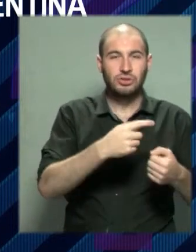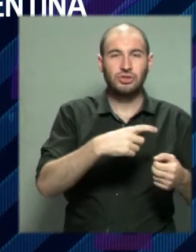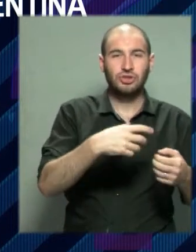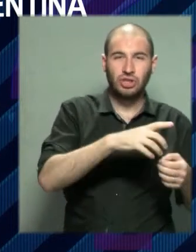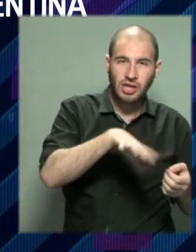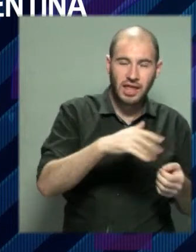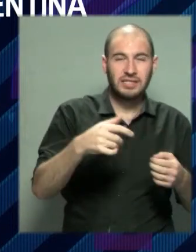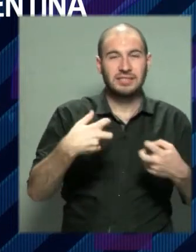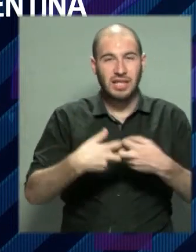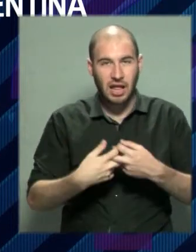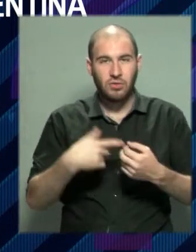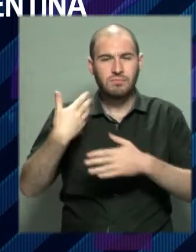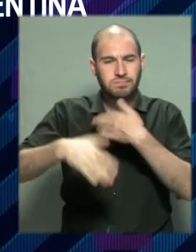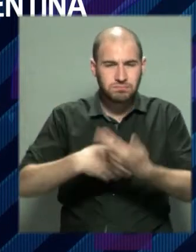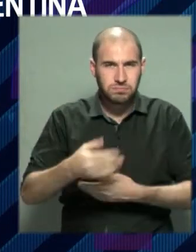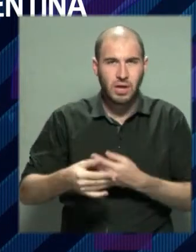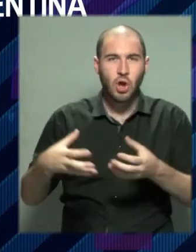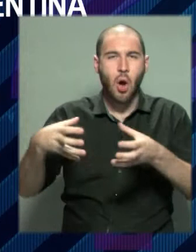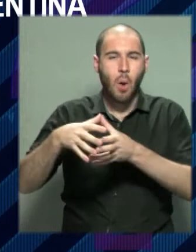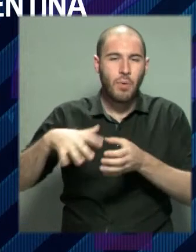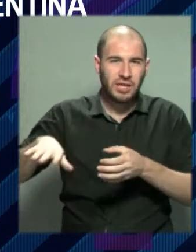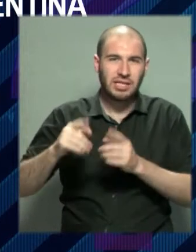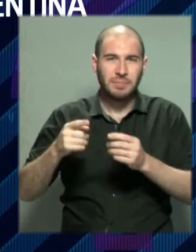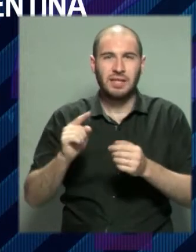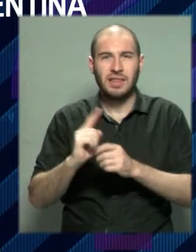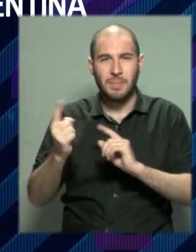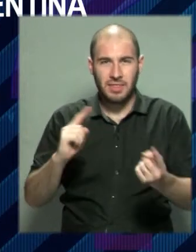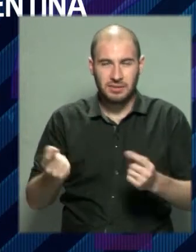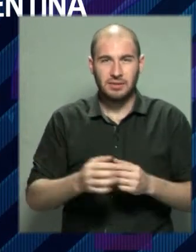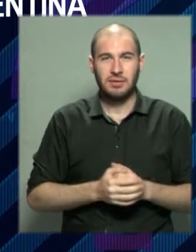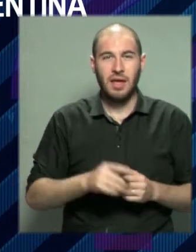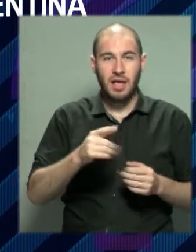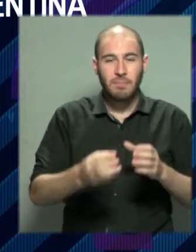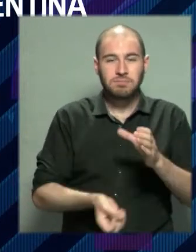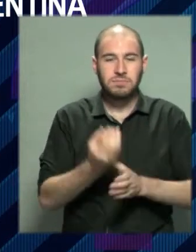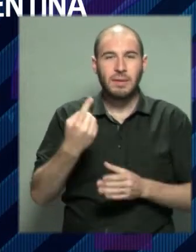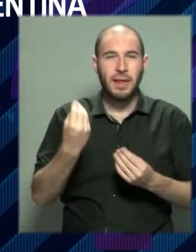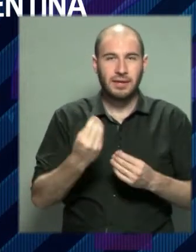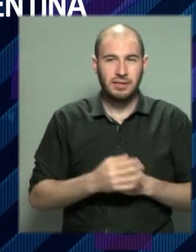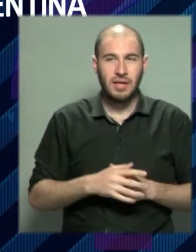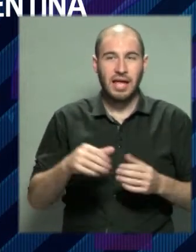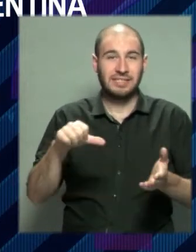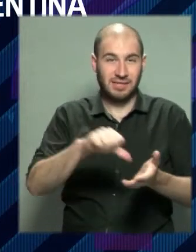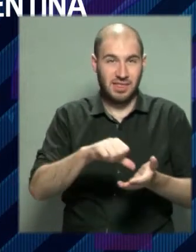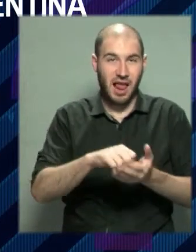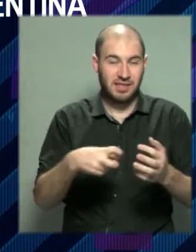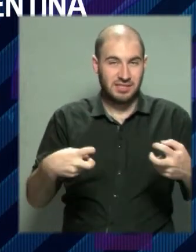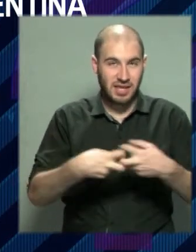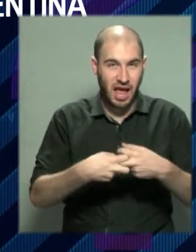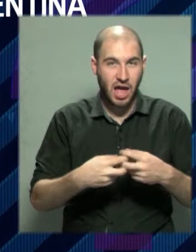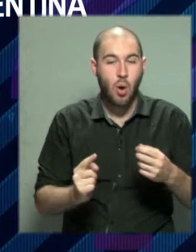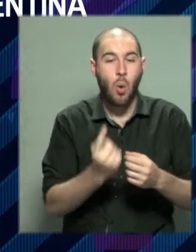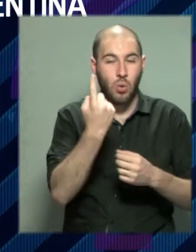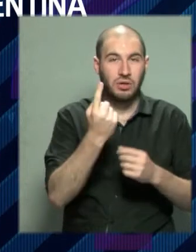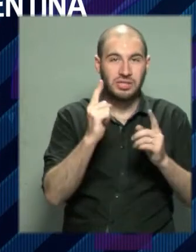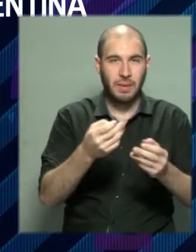socialistas, sindicalistas, revolucionarios, comunistas e independientes. Nace con la misión de generar una central sindical